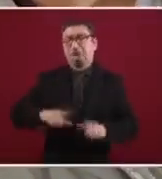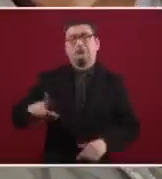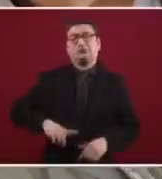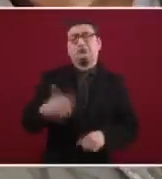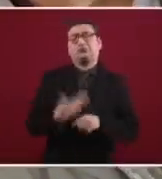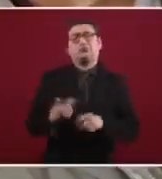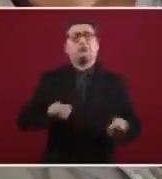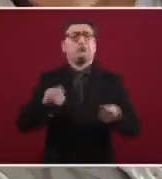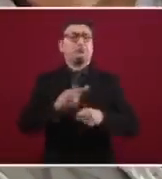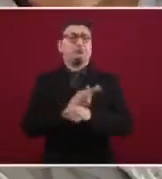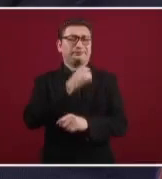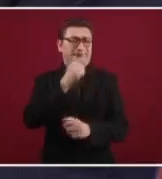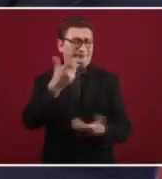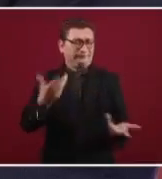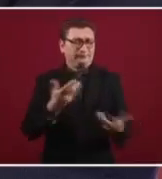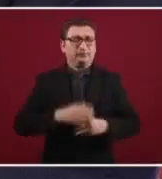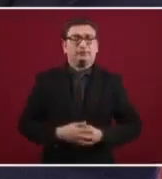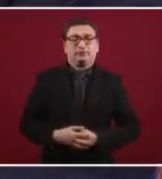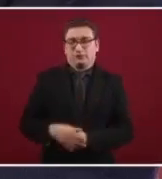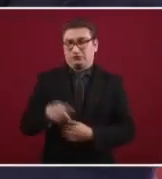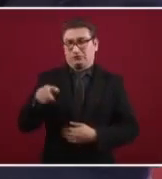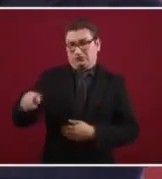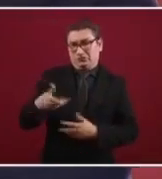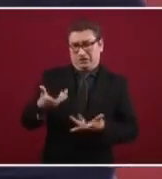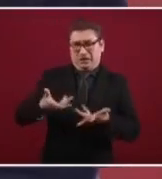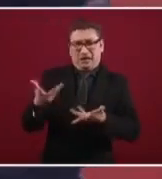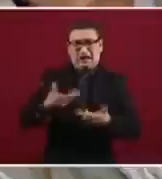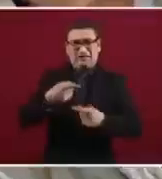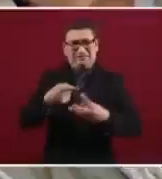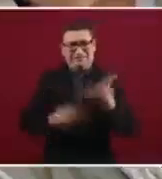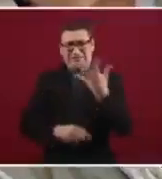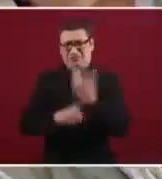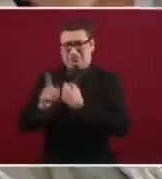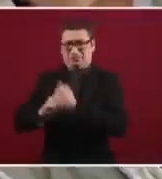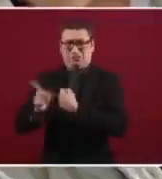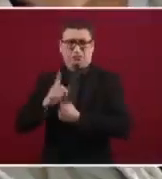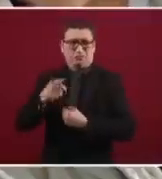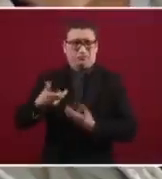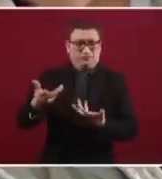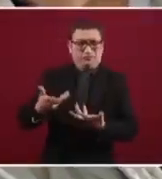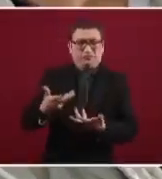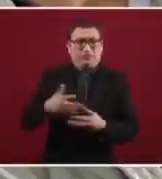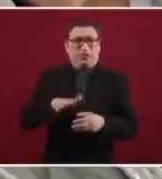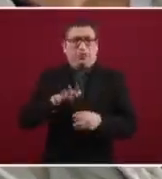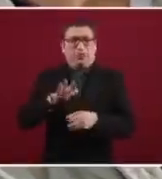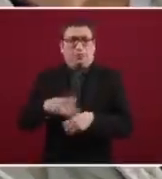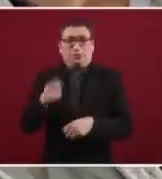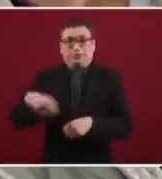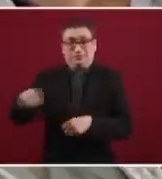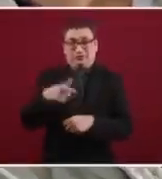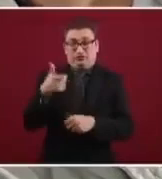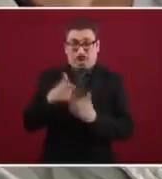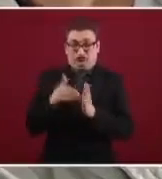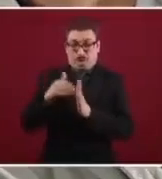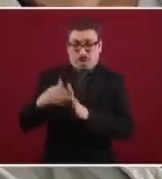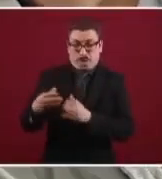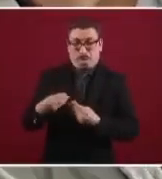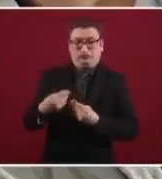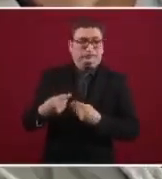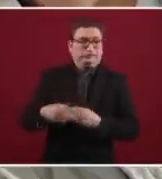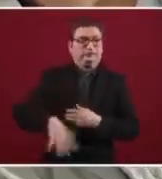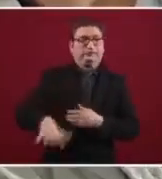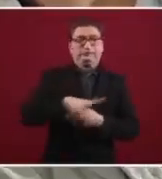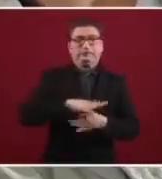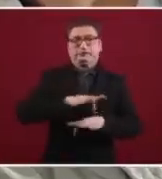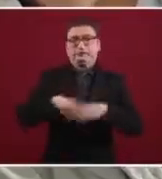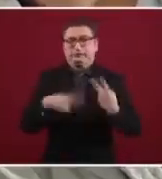pasara nada, y que finalmente los platos rotos que han pagado esos bonos, por supuesto, han sido